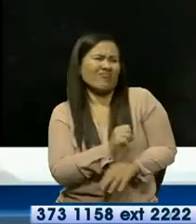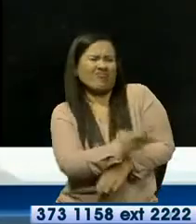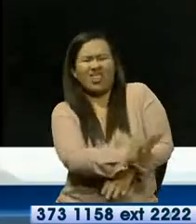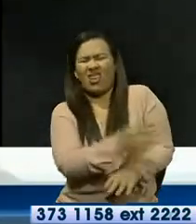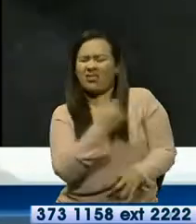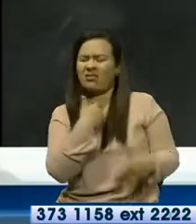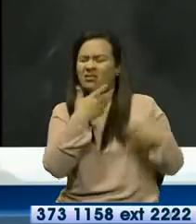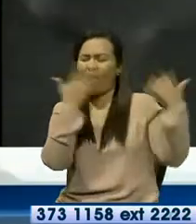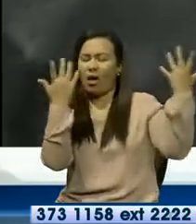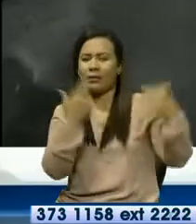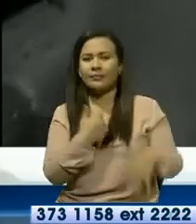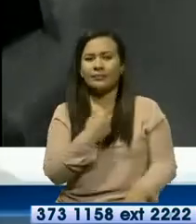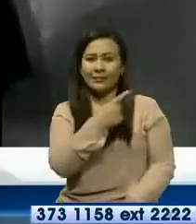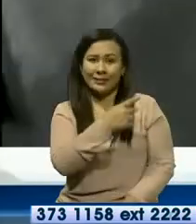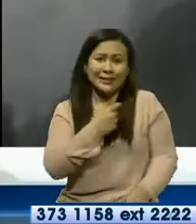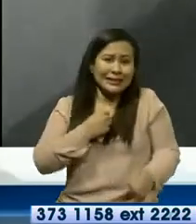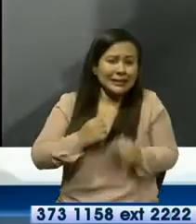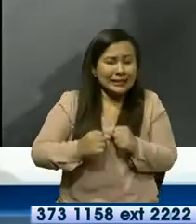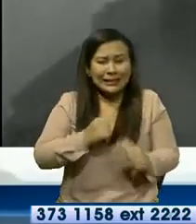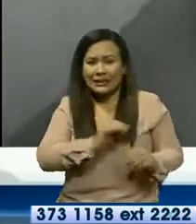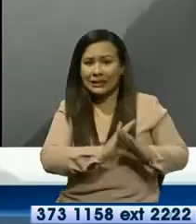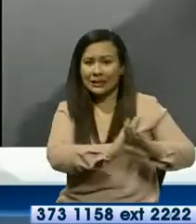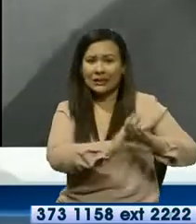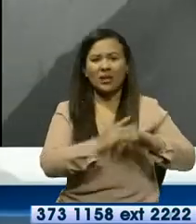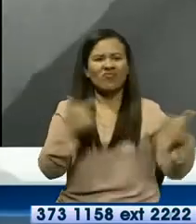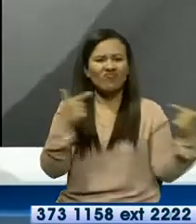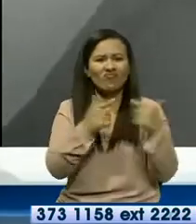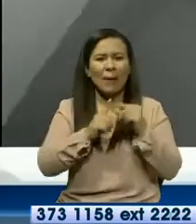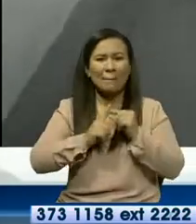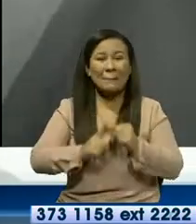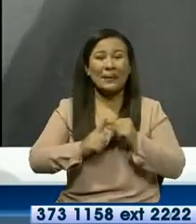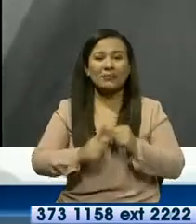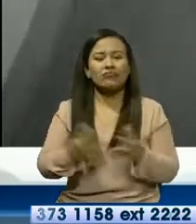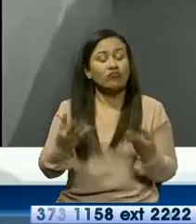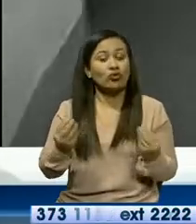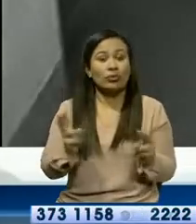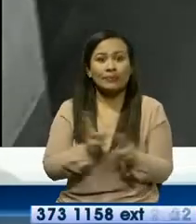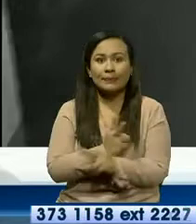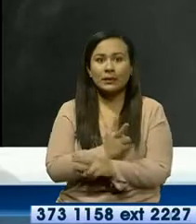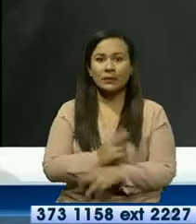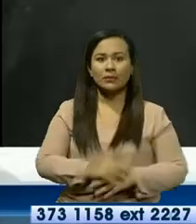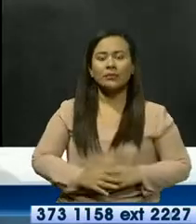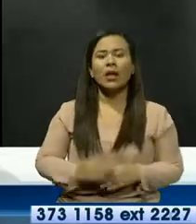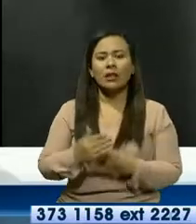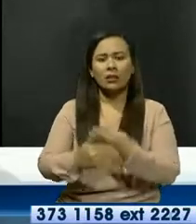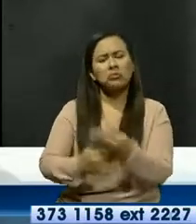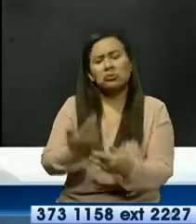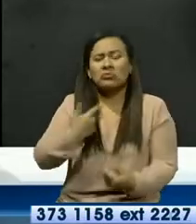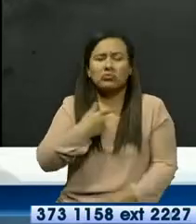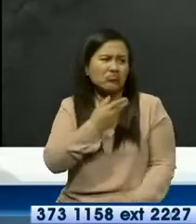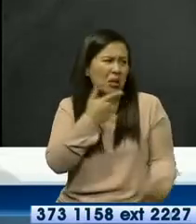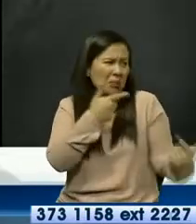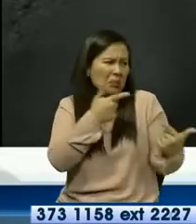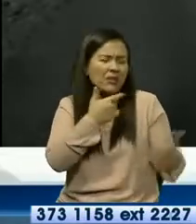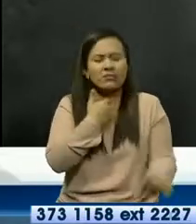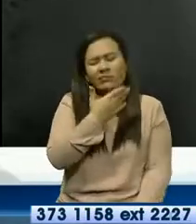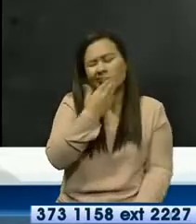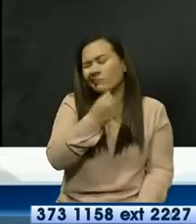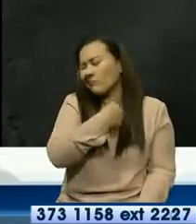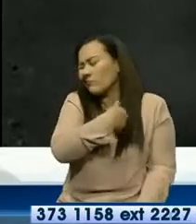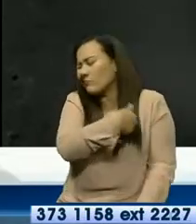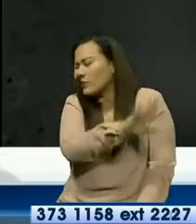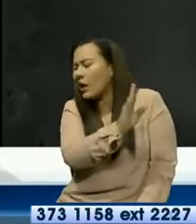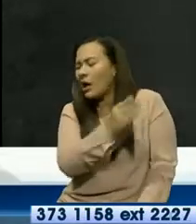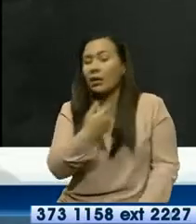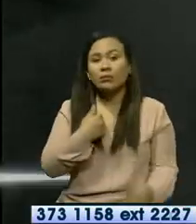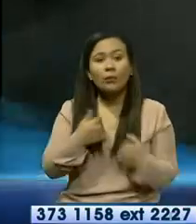Ni él se dejaba ni yo me dejaba. ¿Insultos? Sí, en insultos. Y ahí después cogí, lo ignoré un rato. Y